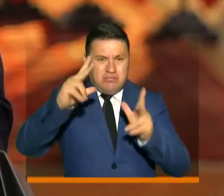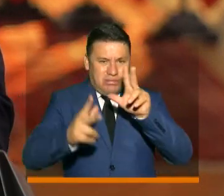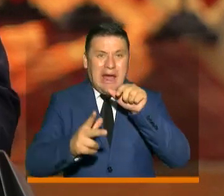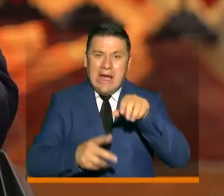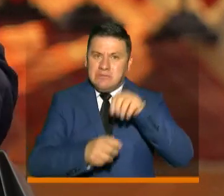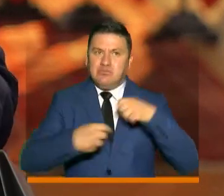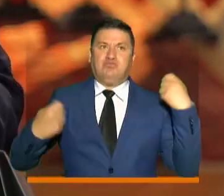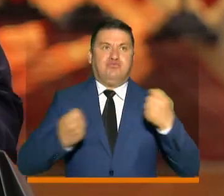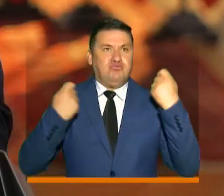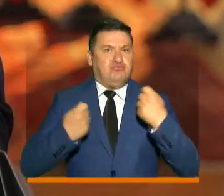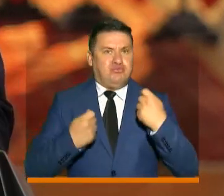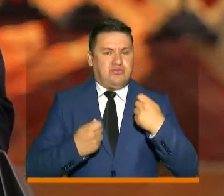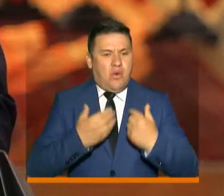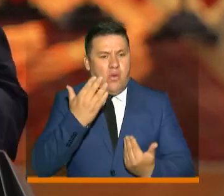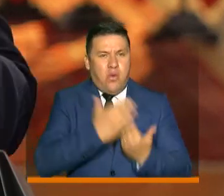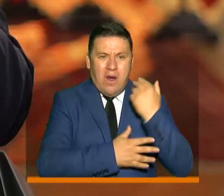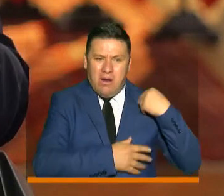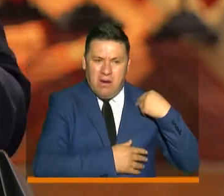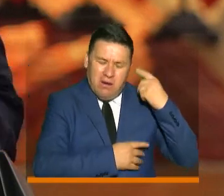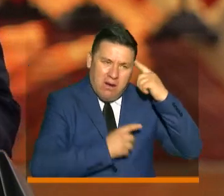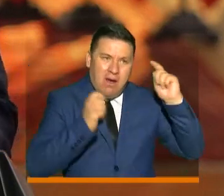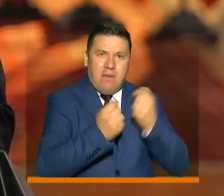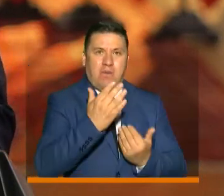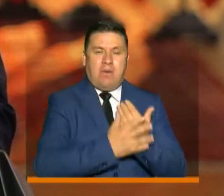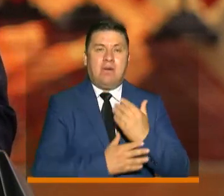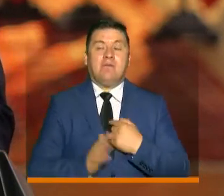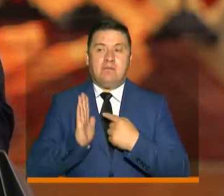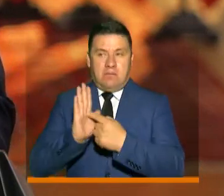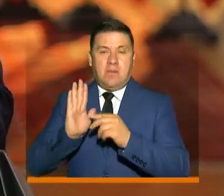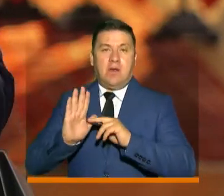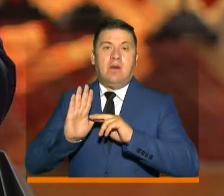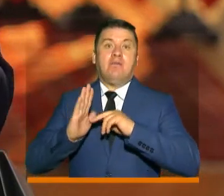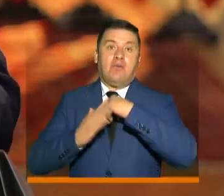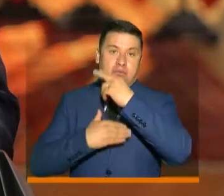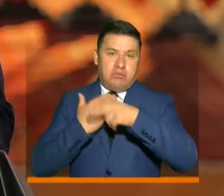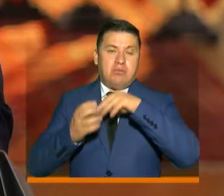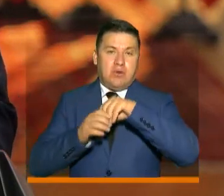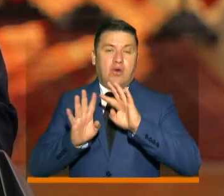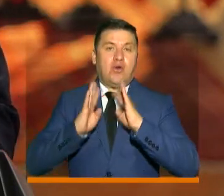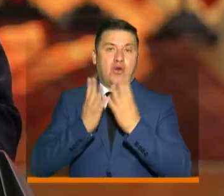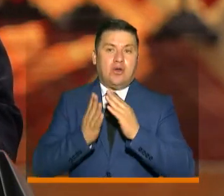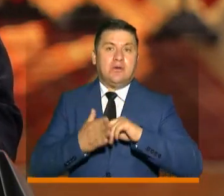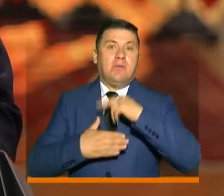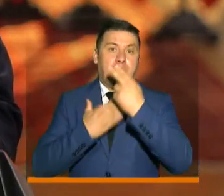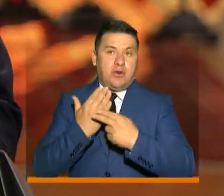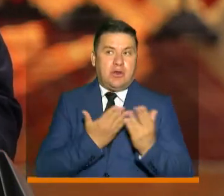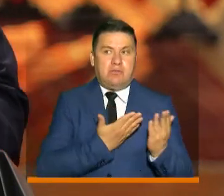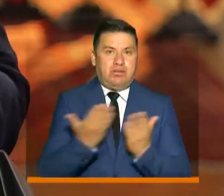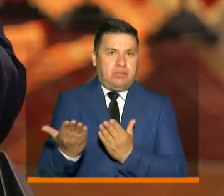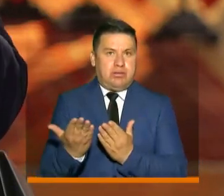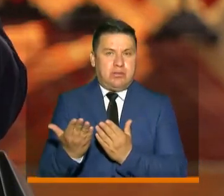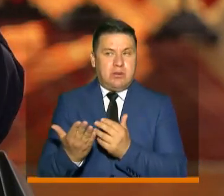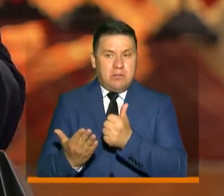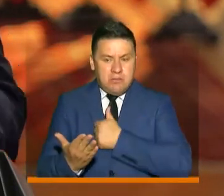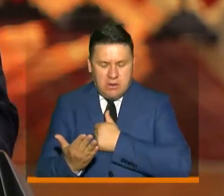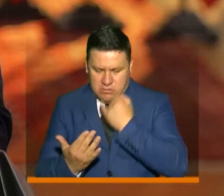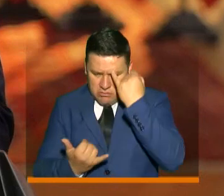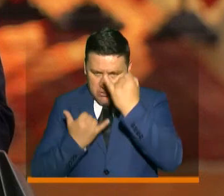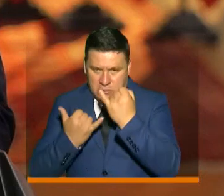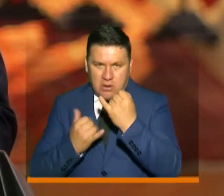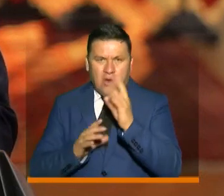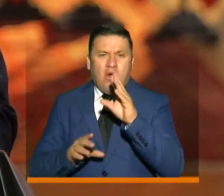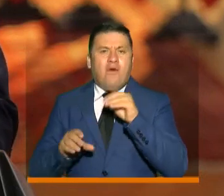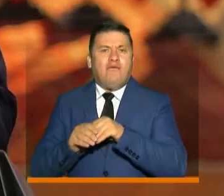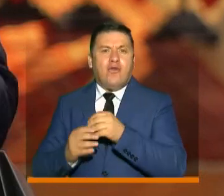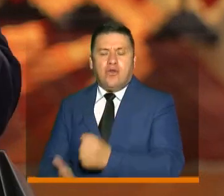bajo ese objetivo presentaremos al congreso de la república el proyecto de ley reactivarse donde daremos vida a un